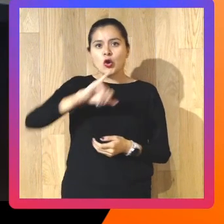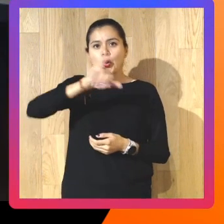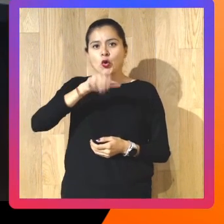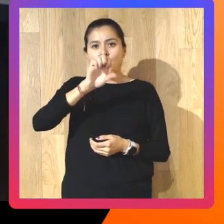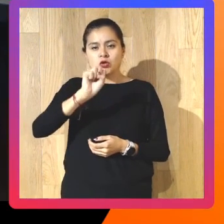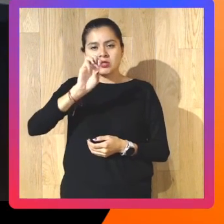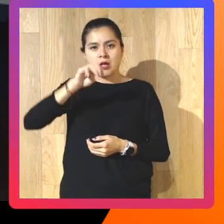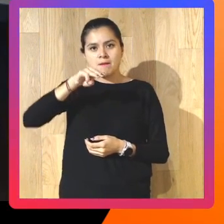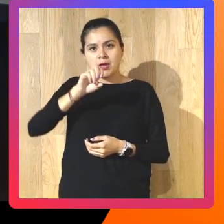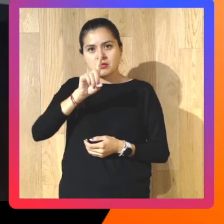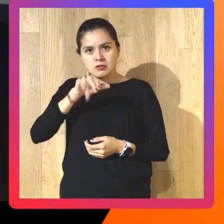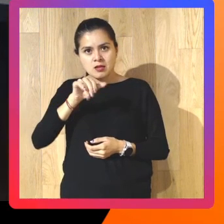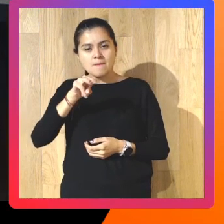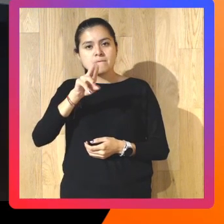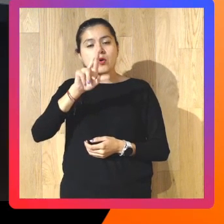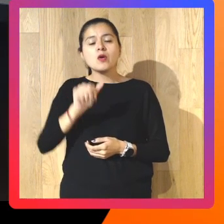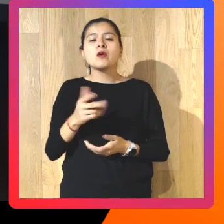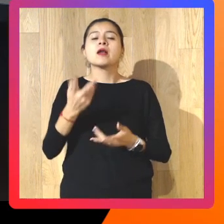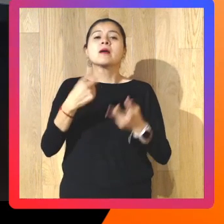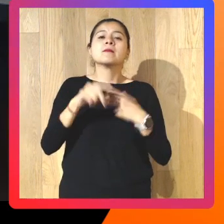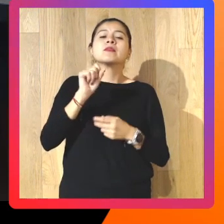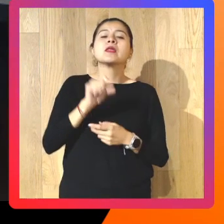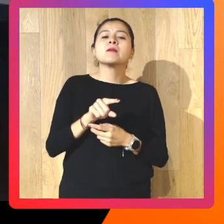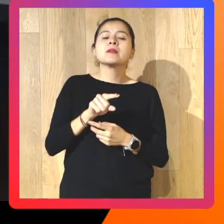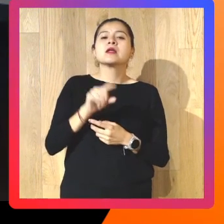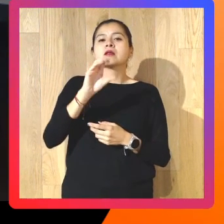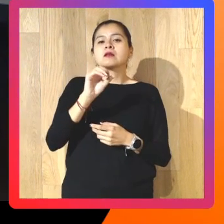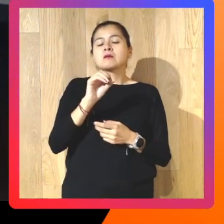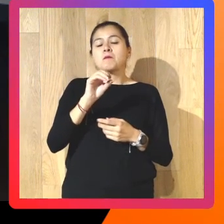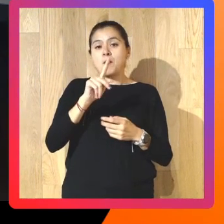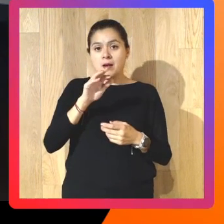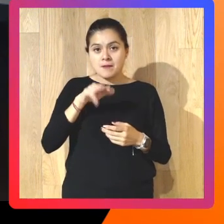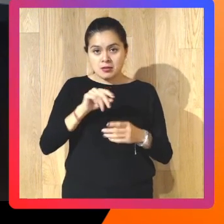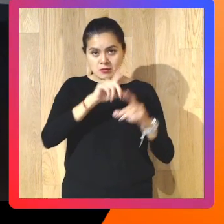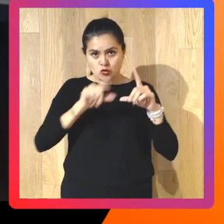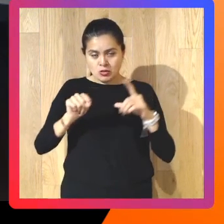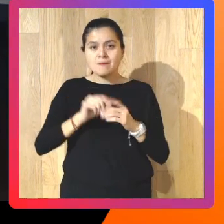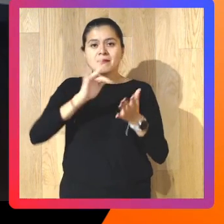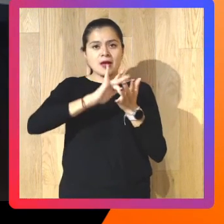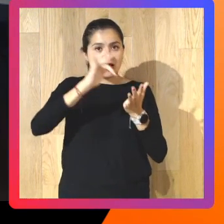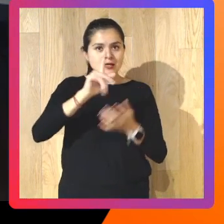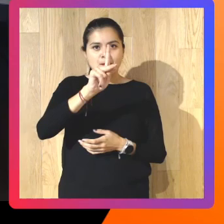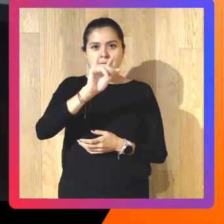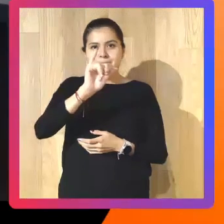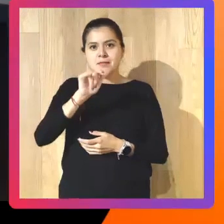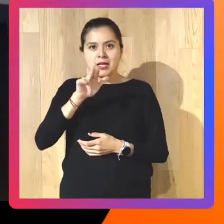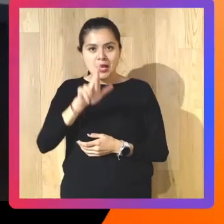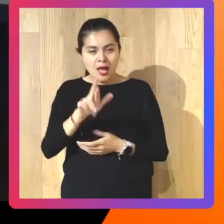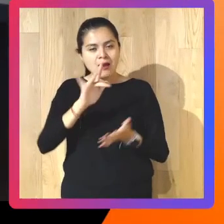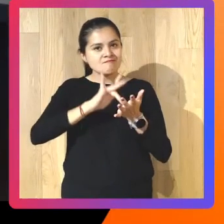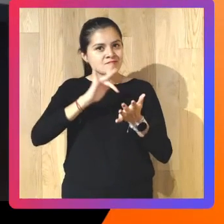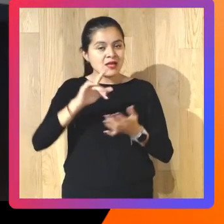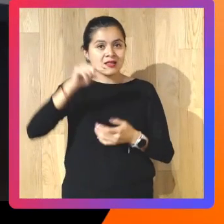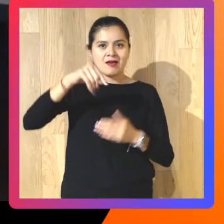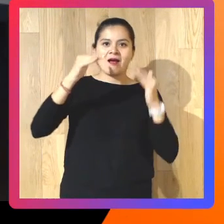de Coparmex Nacional, muchísimas gracias. Pero más aún, agradecer a Pilar, muchas gracias, a